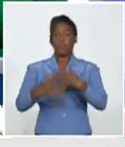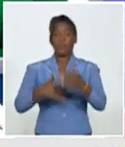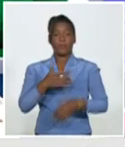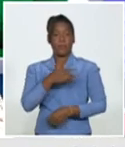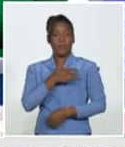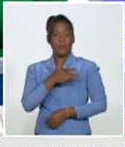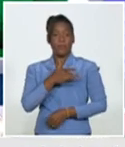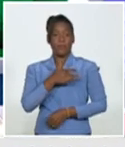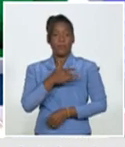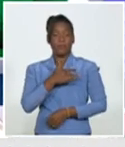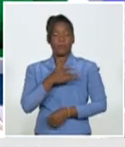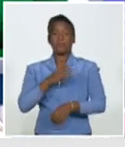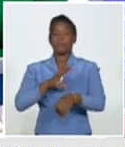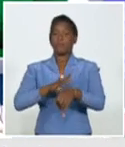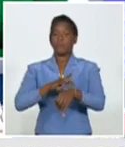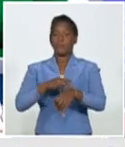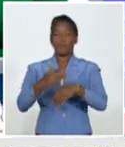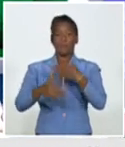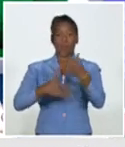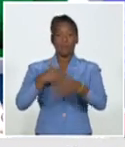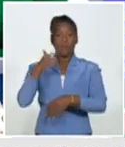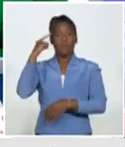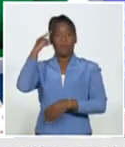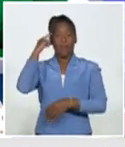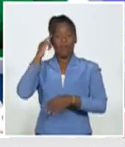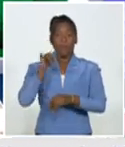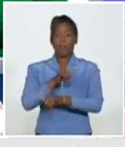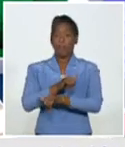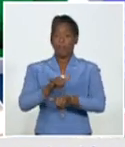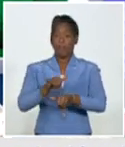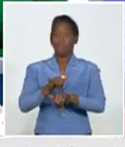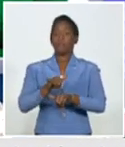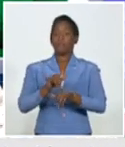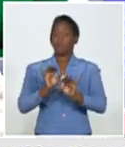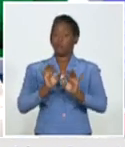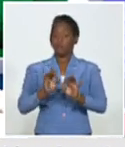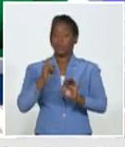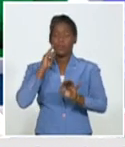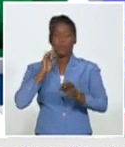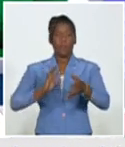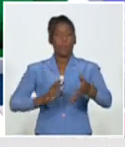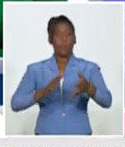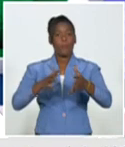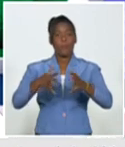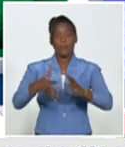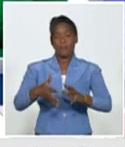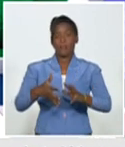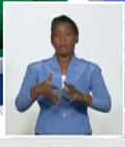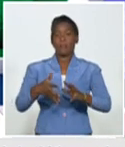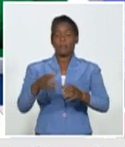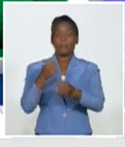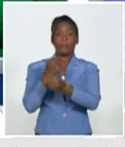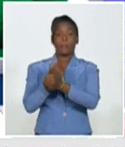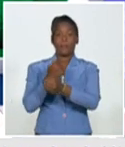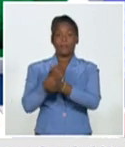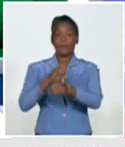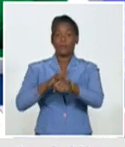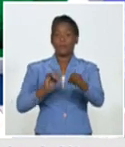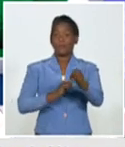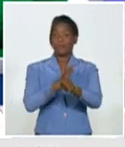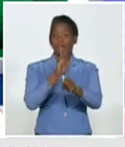y enfermedad cerebrovascular, realmente comorbilidades de mucho riesgo,